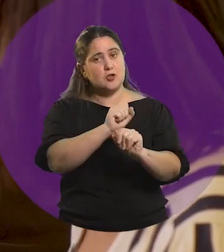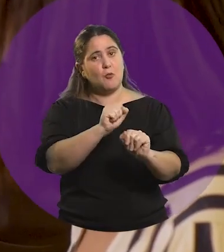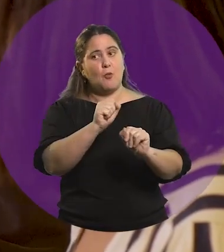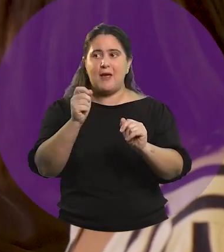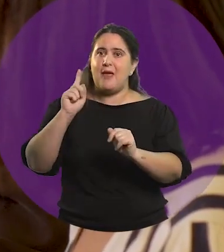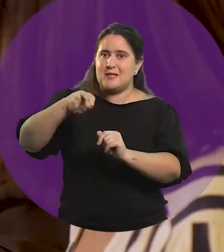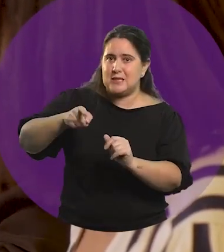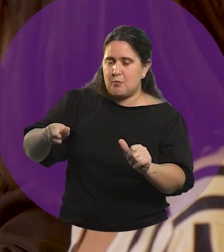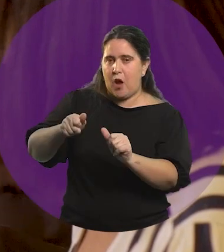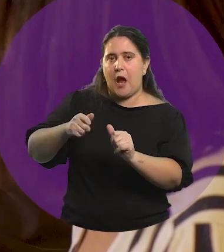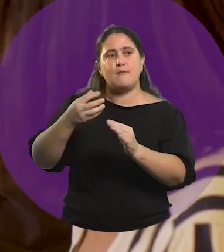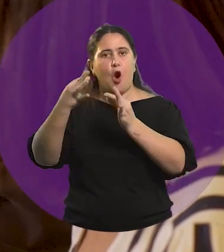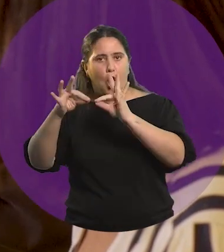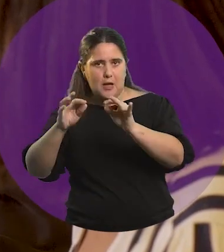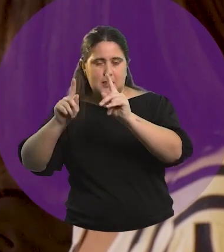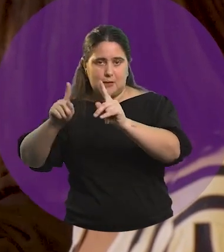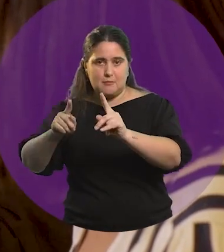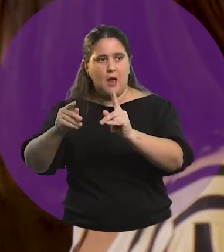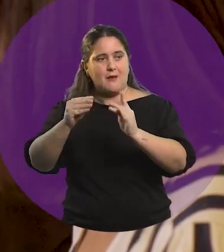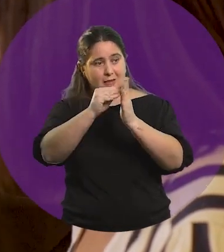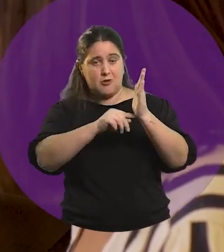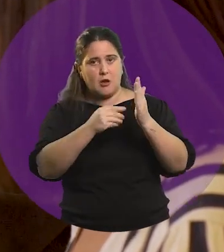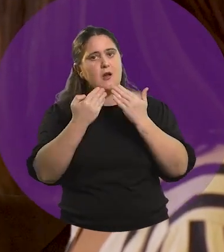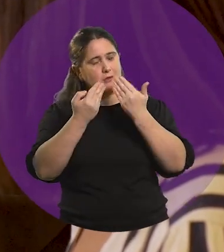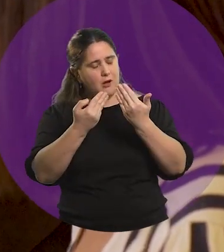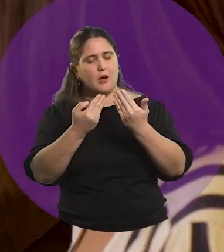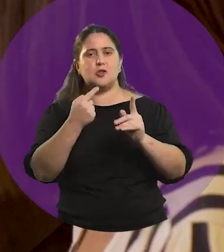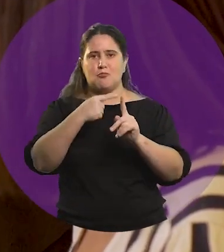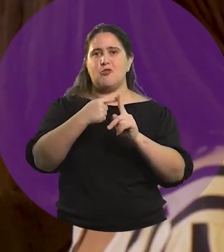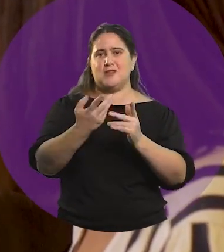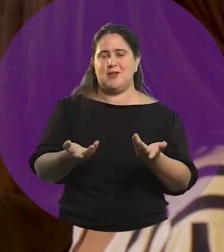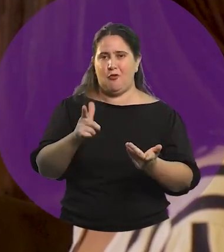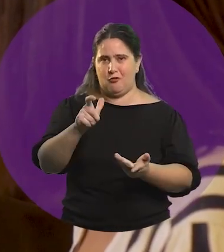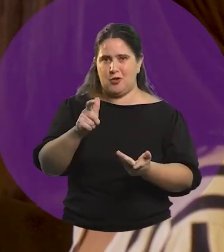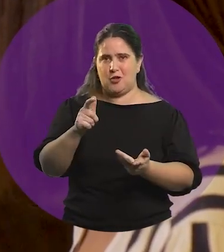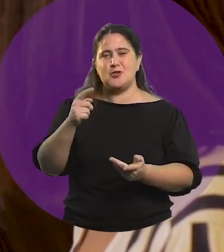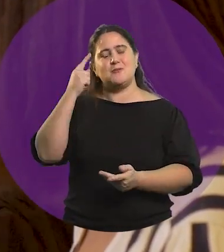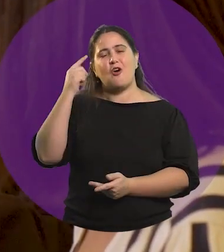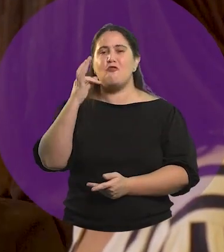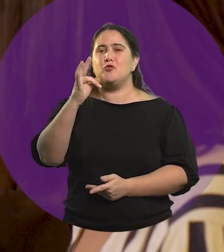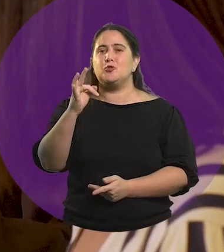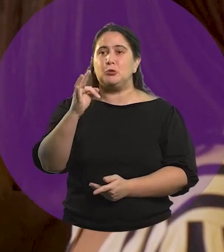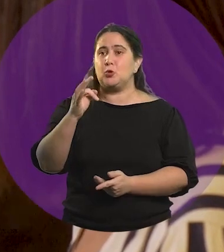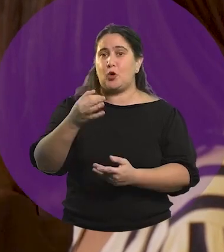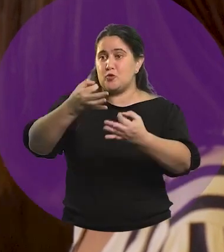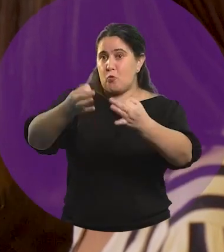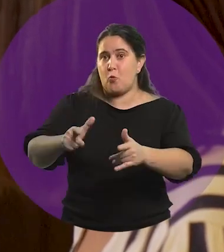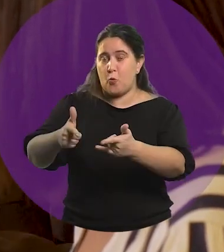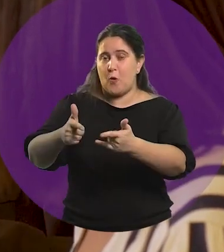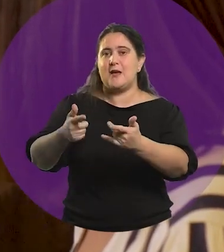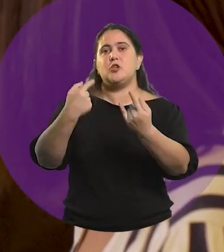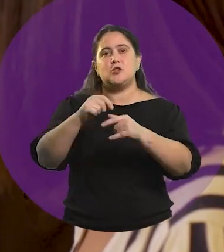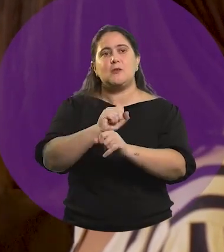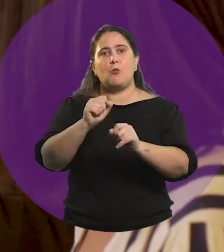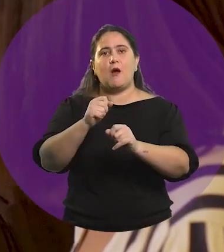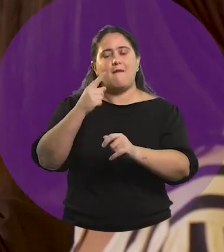buena decisión y poder corregir. Si estoy diciendo que el futuro es un blanco móvil, yo tengo que poder tener la